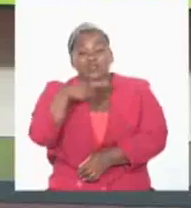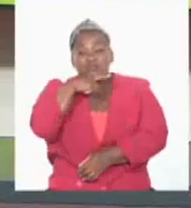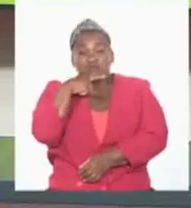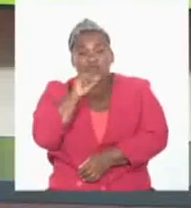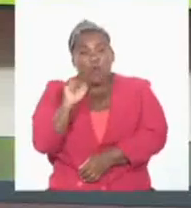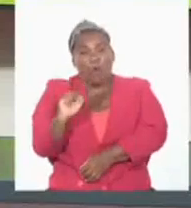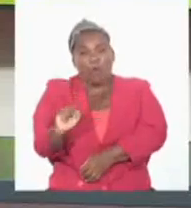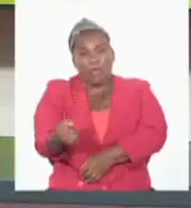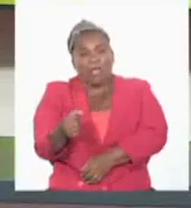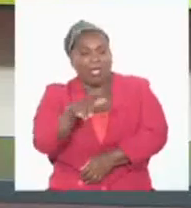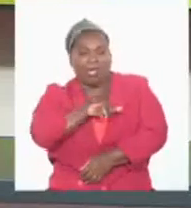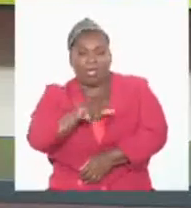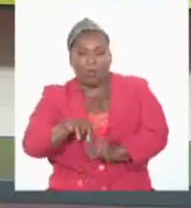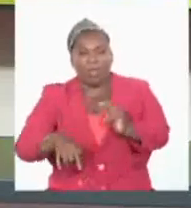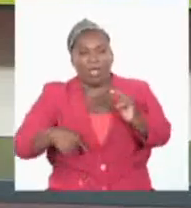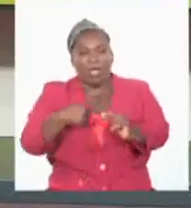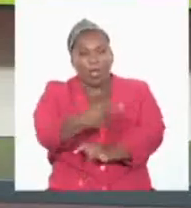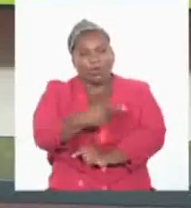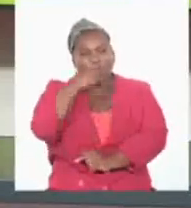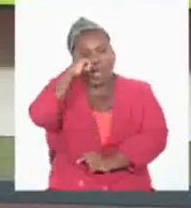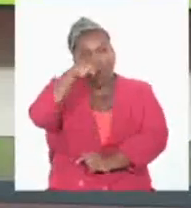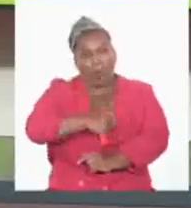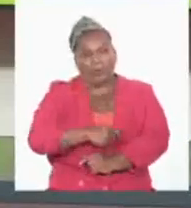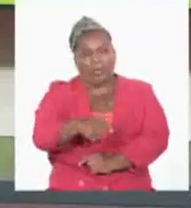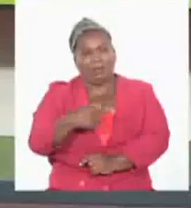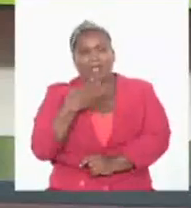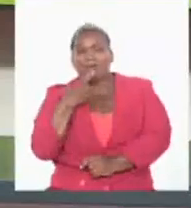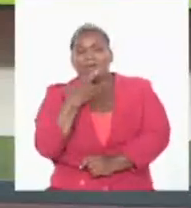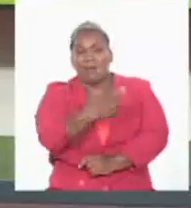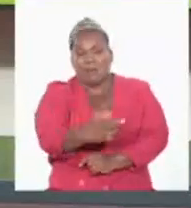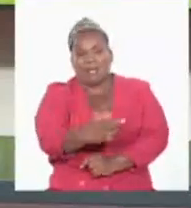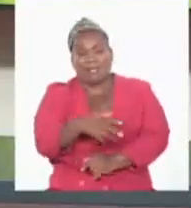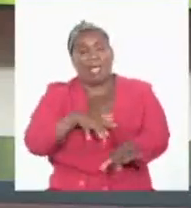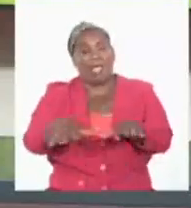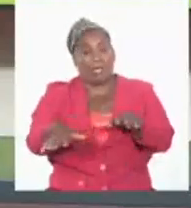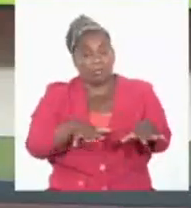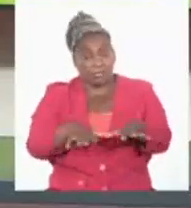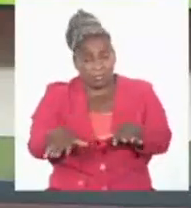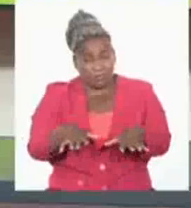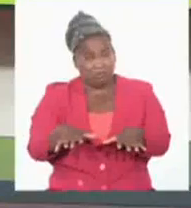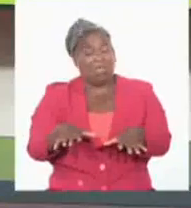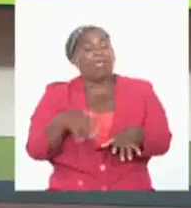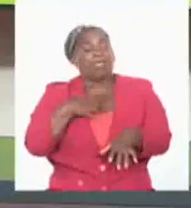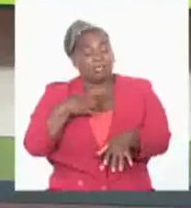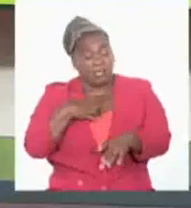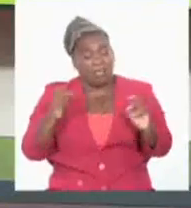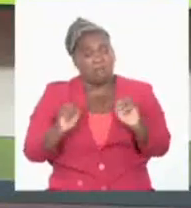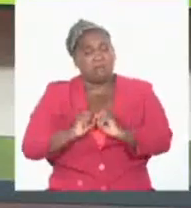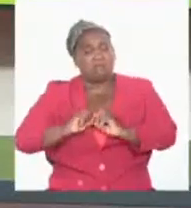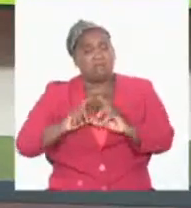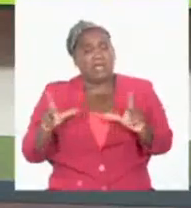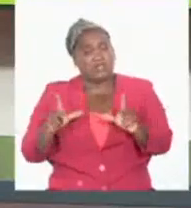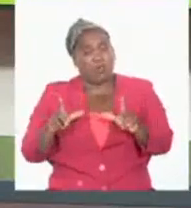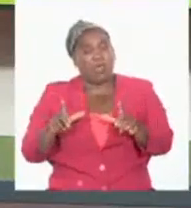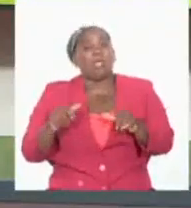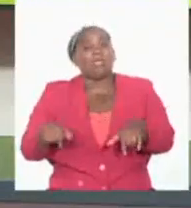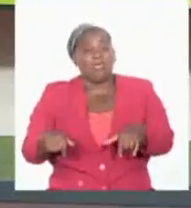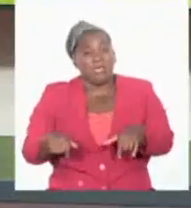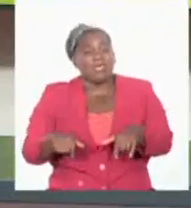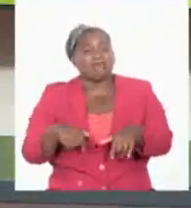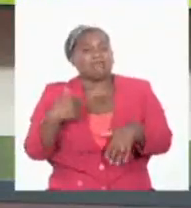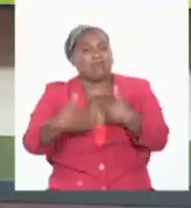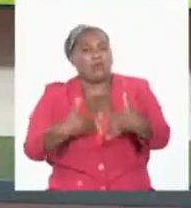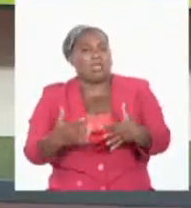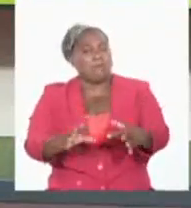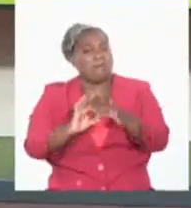medios similares contra el ejército ucraniano como respuesta, y tal acción tendrá un impacto en la prolongación del conflicto. Fue esto lo